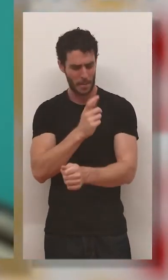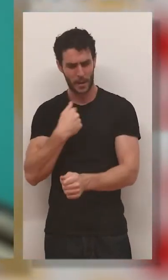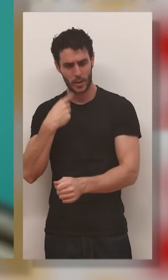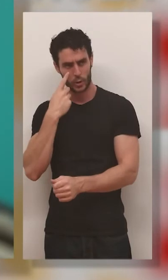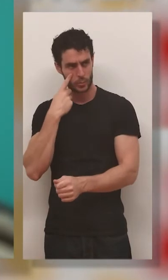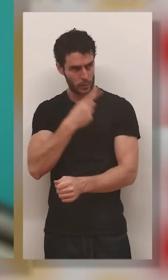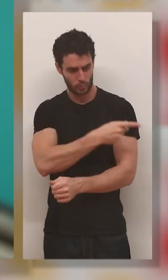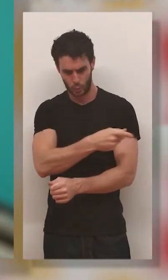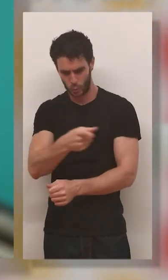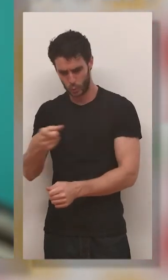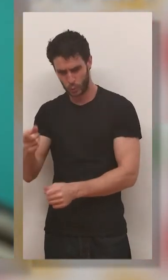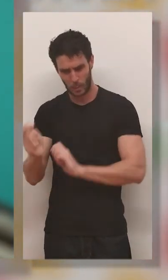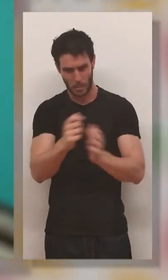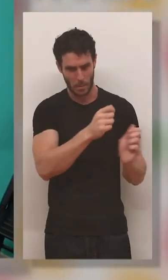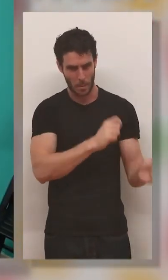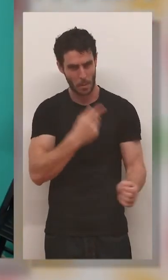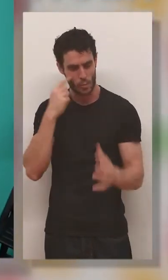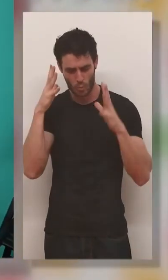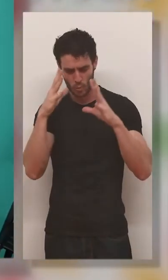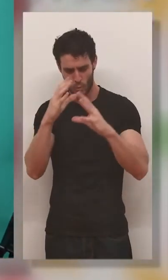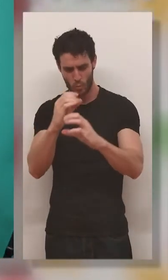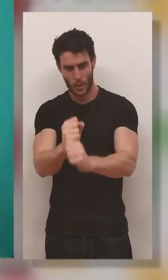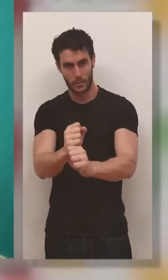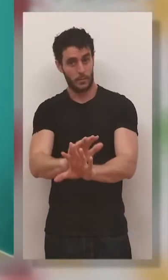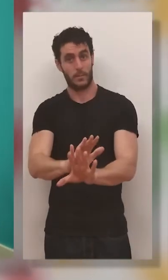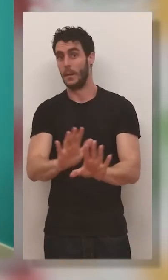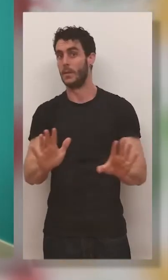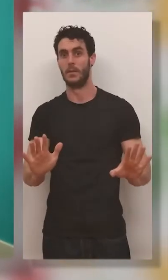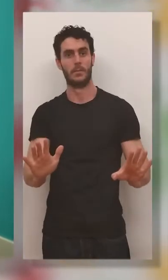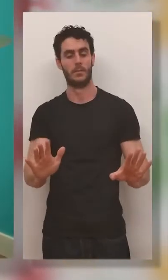de la batería y me concentro en la batería